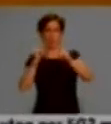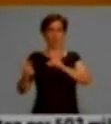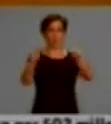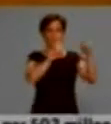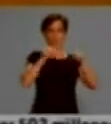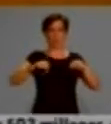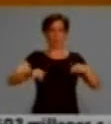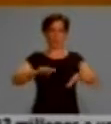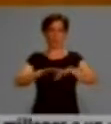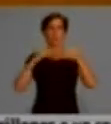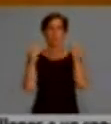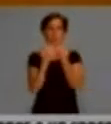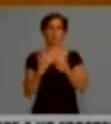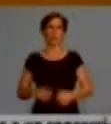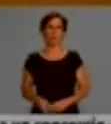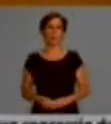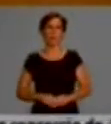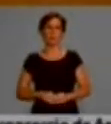Cámara.